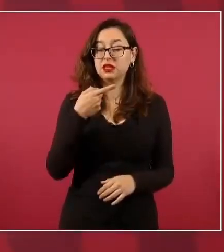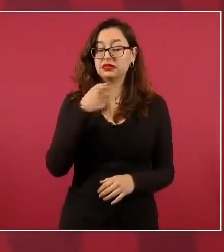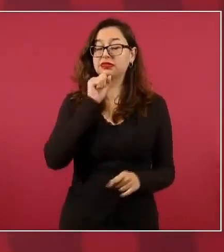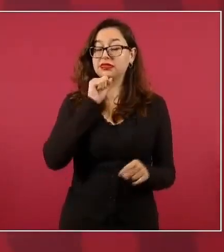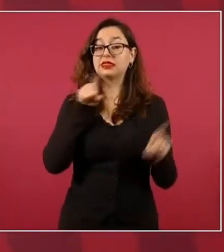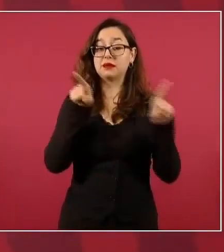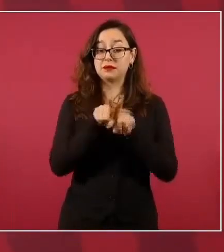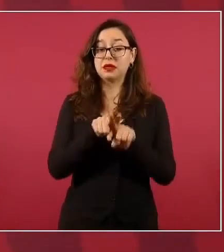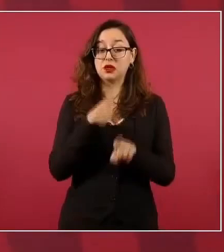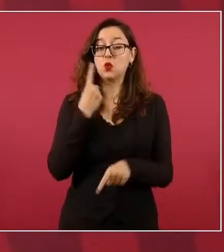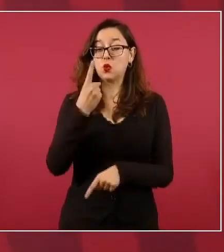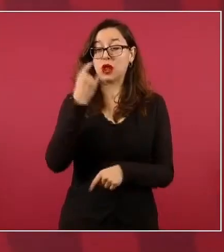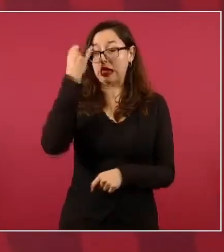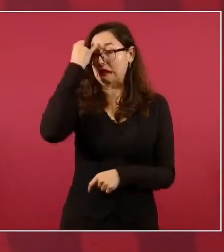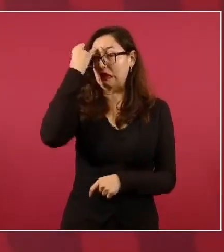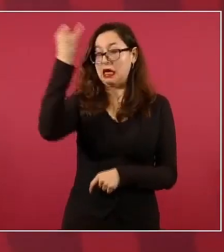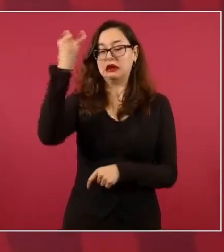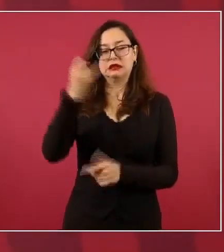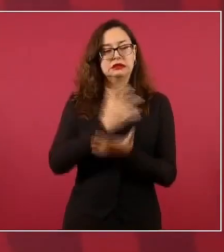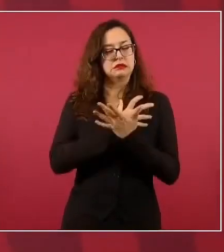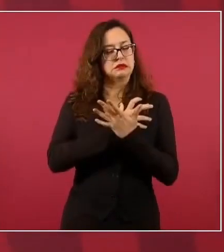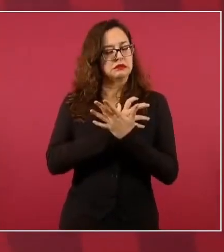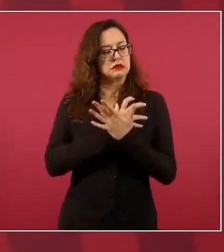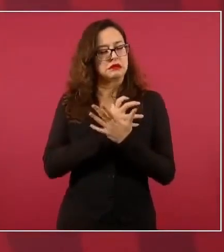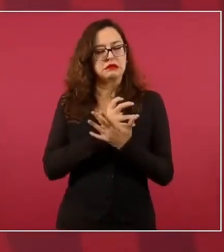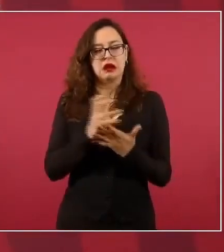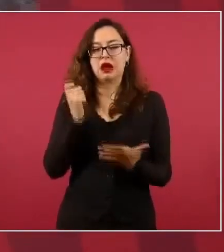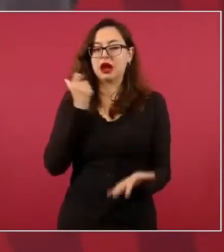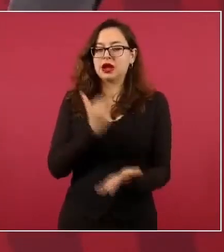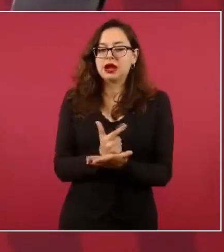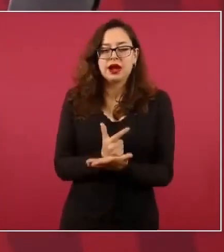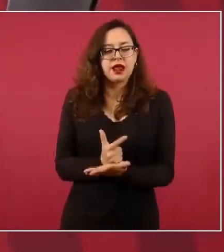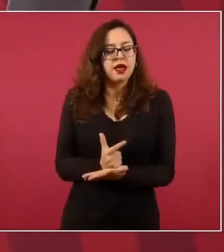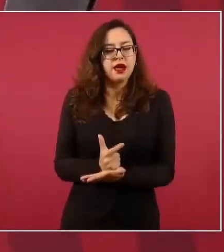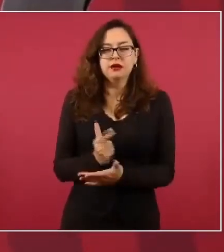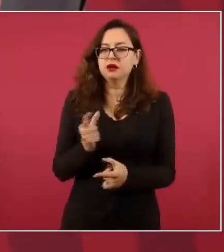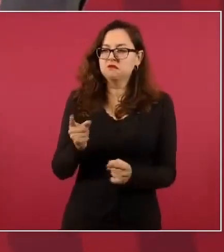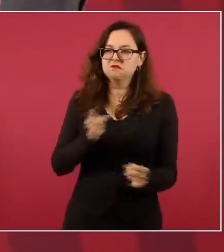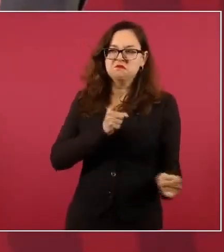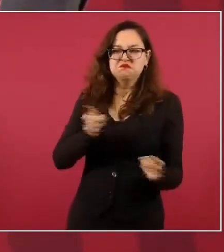exagerado, de una inventiva, de que posiblemente